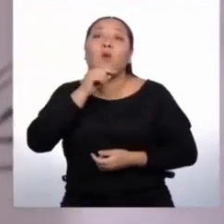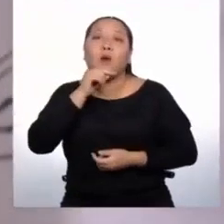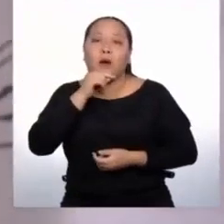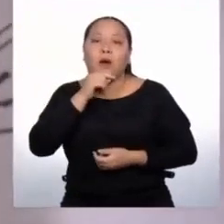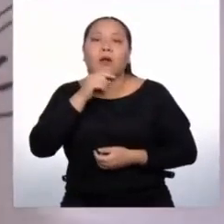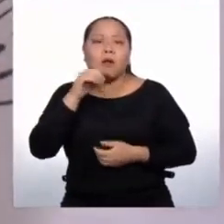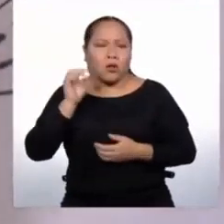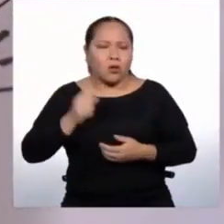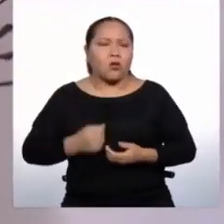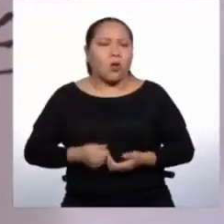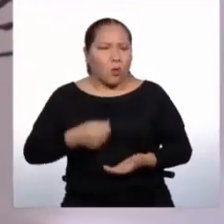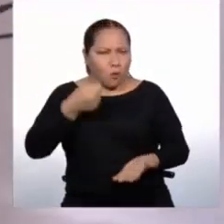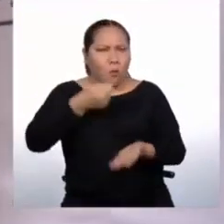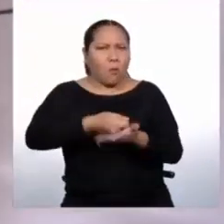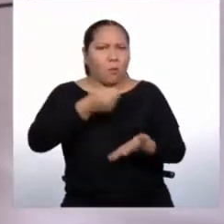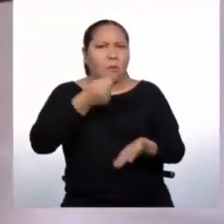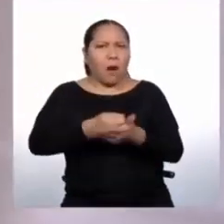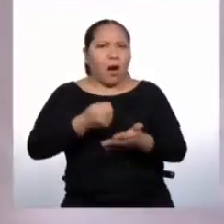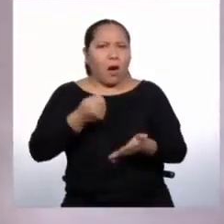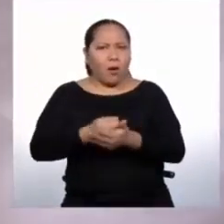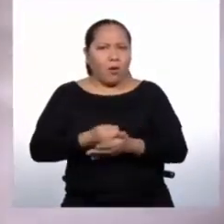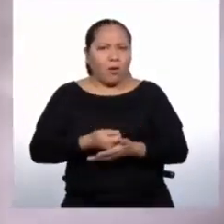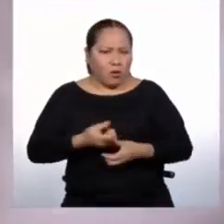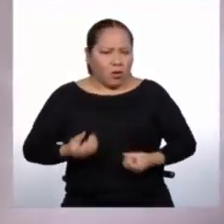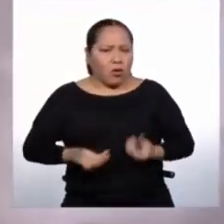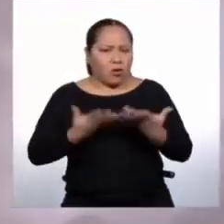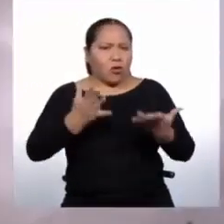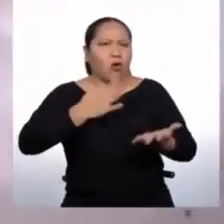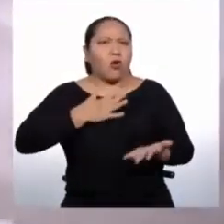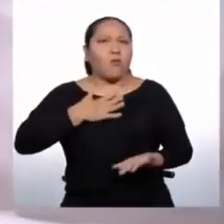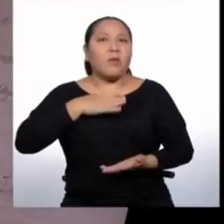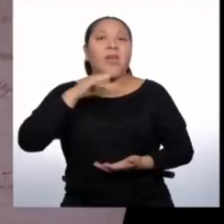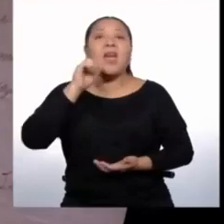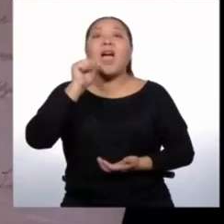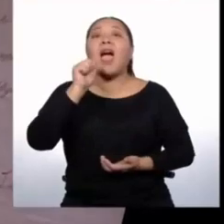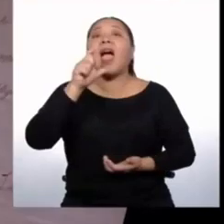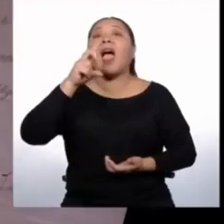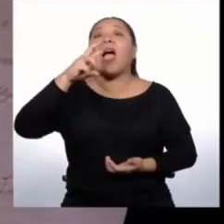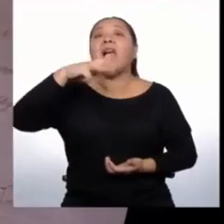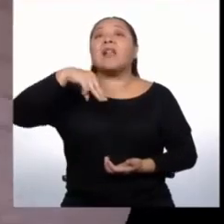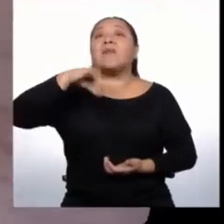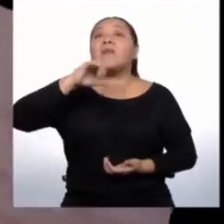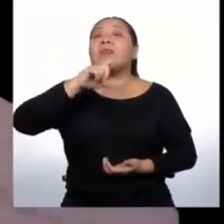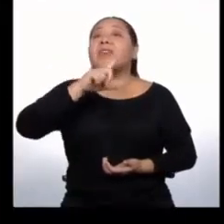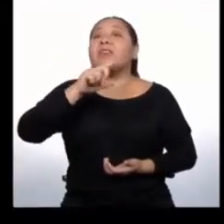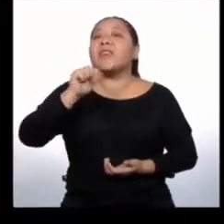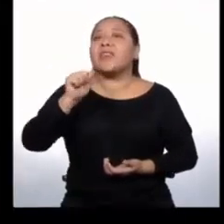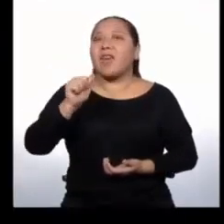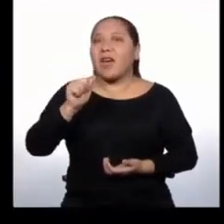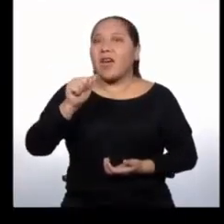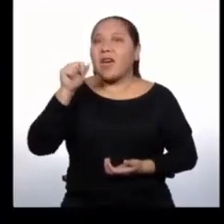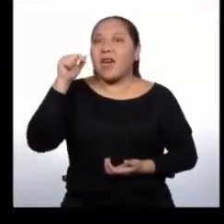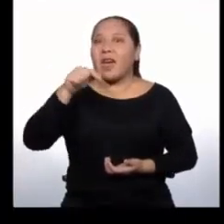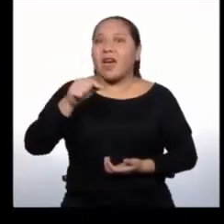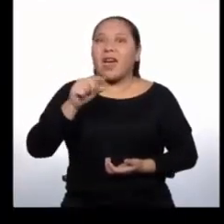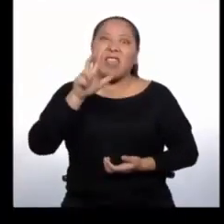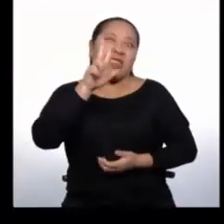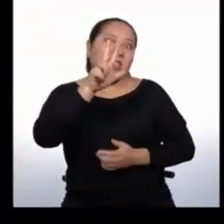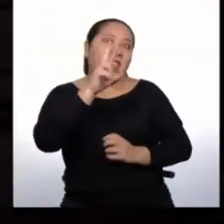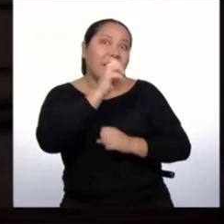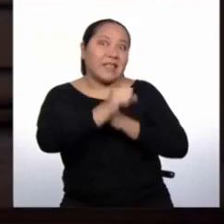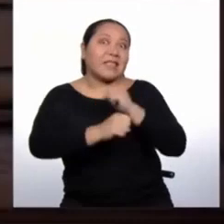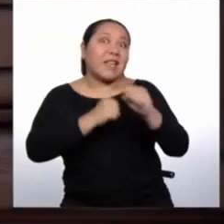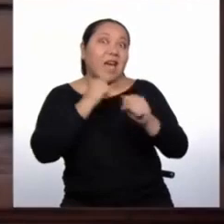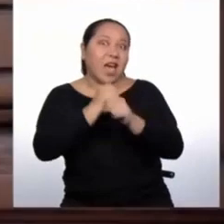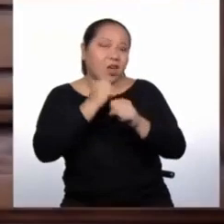Y abajo las firmas correspondientes y el sello del demonio.